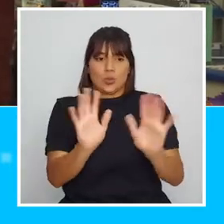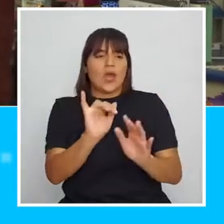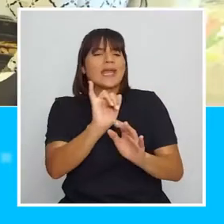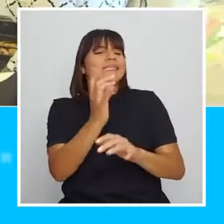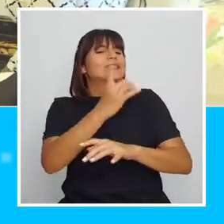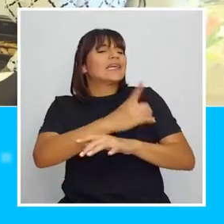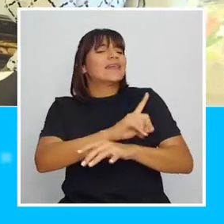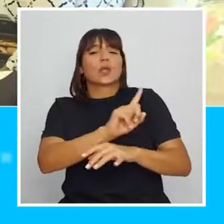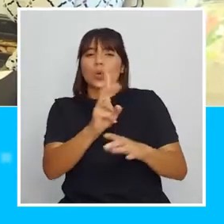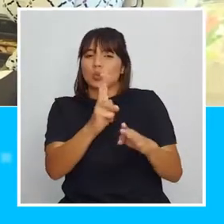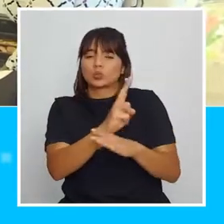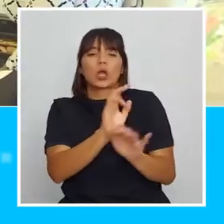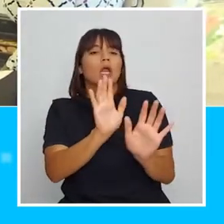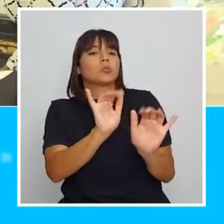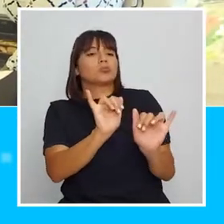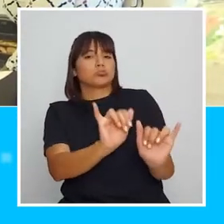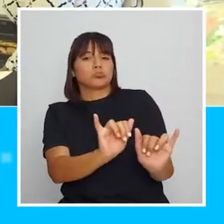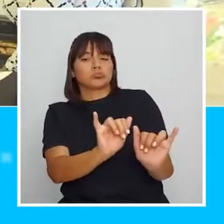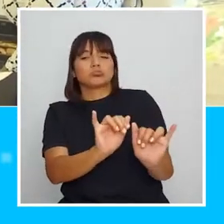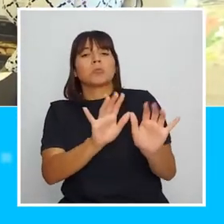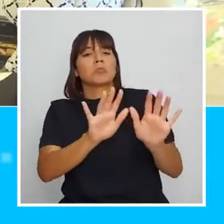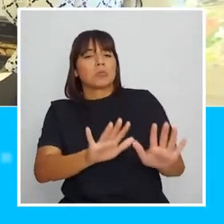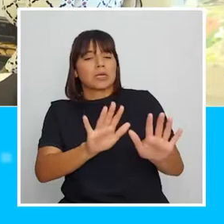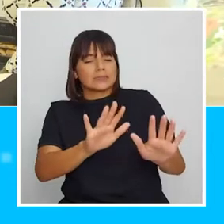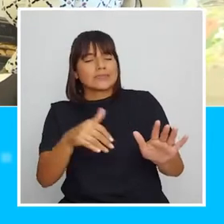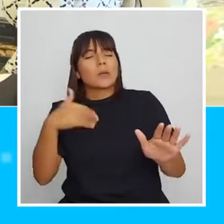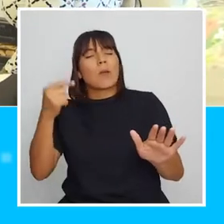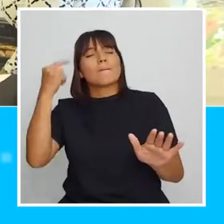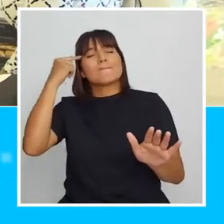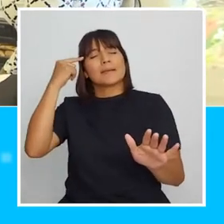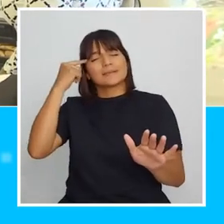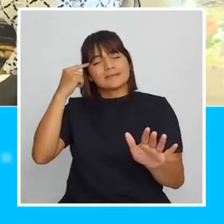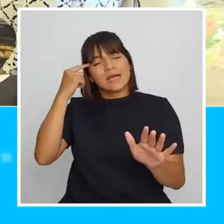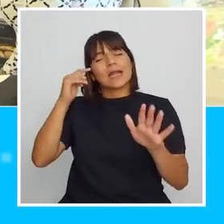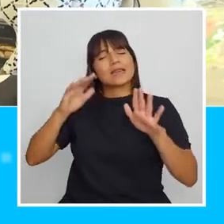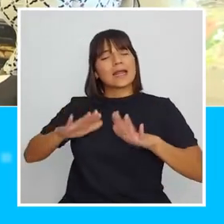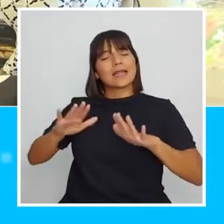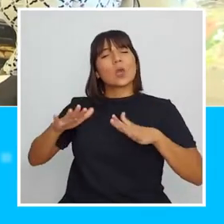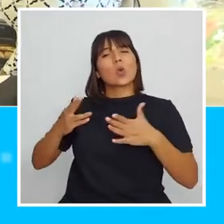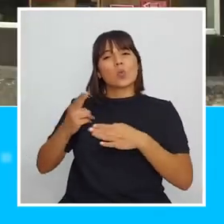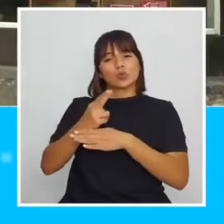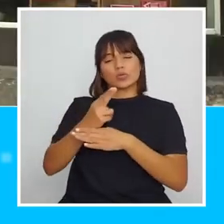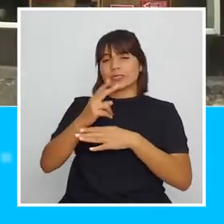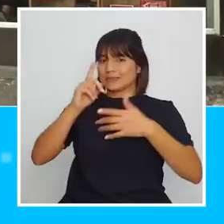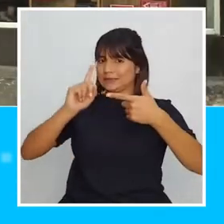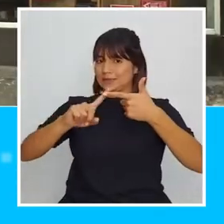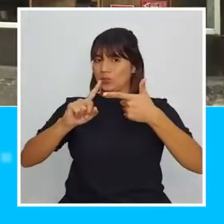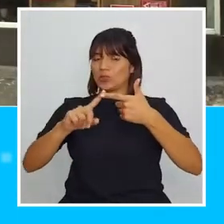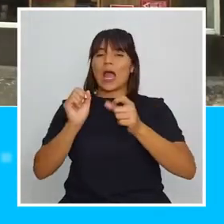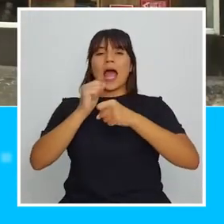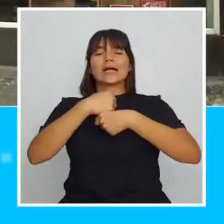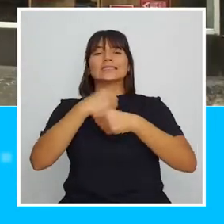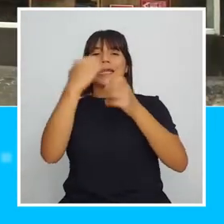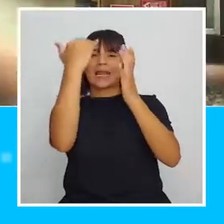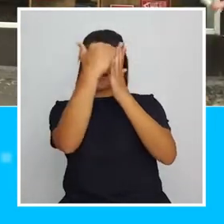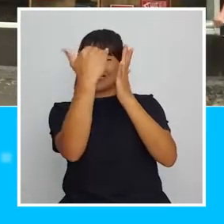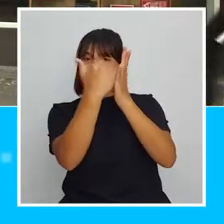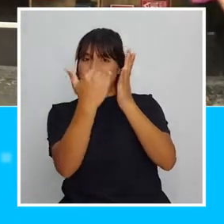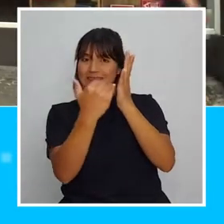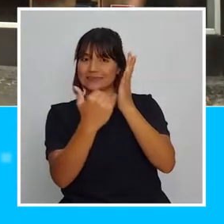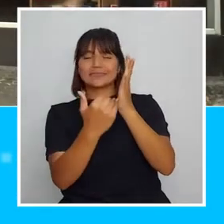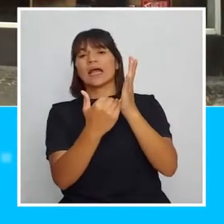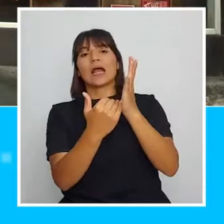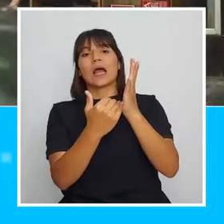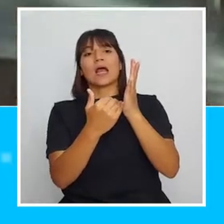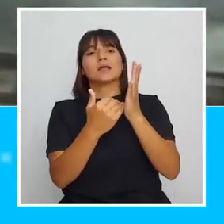no utilizarlo, dejarlo ahí, descansar, pensar en frío realmente. El segundo, hacer una lista de las cosas que realmente... La lista del